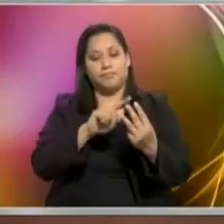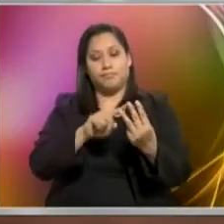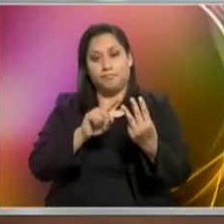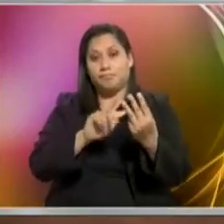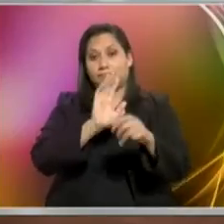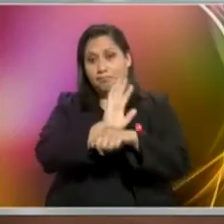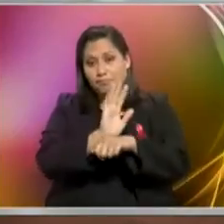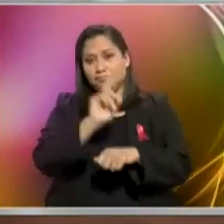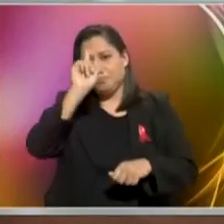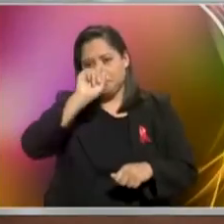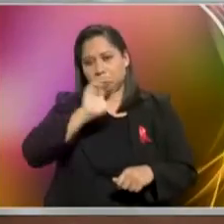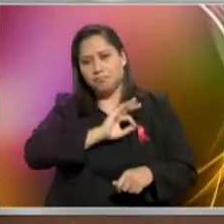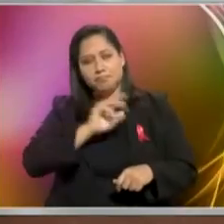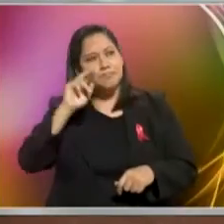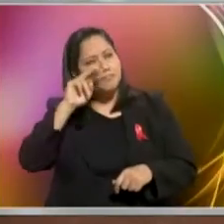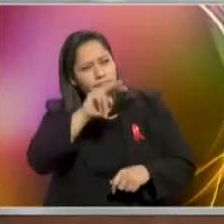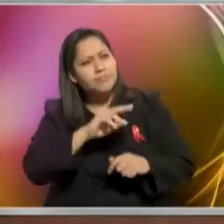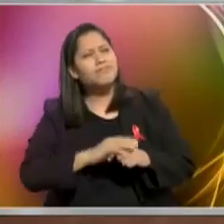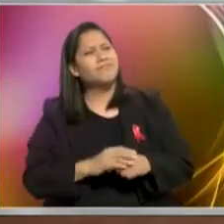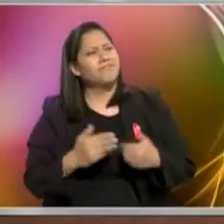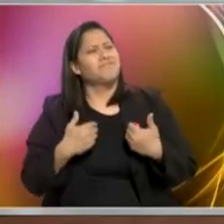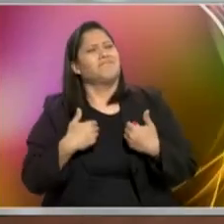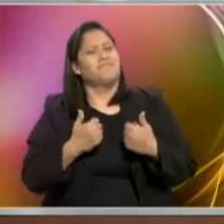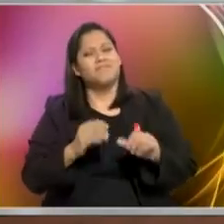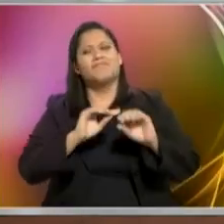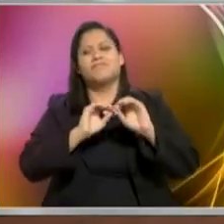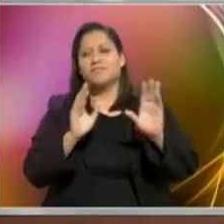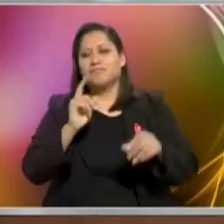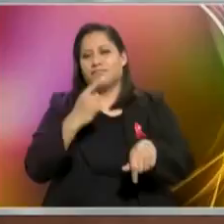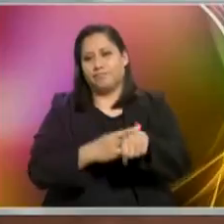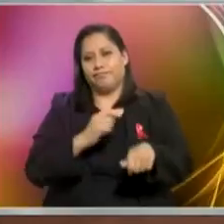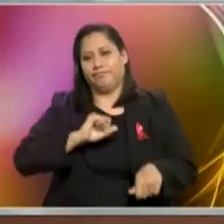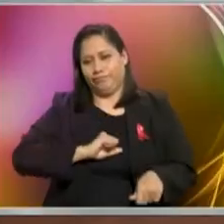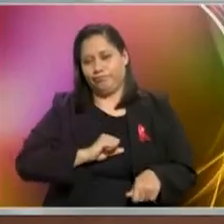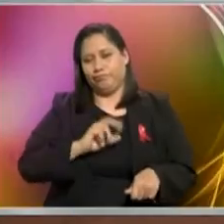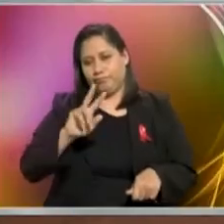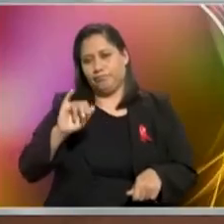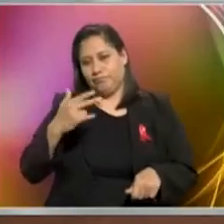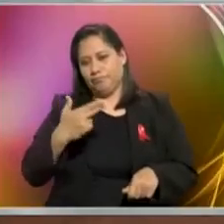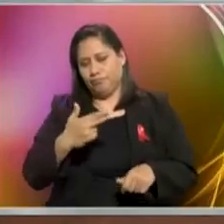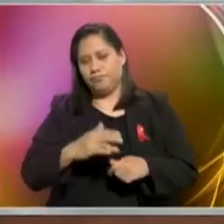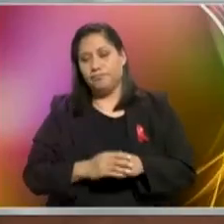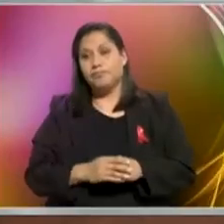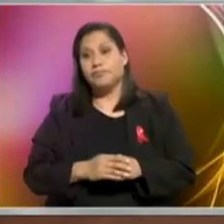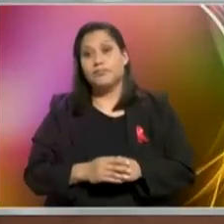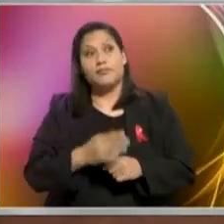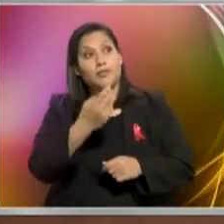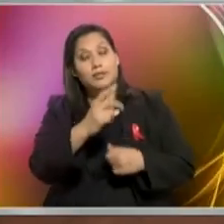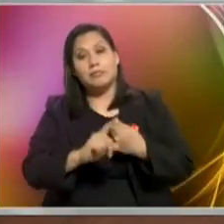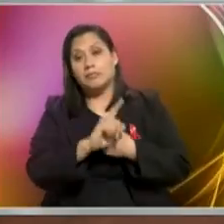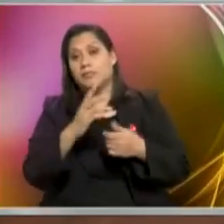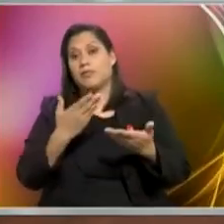películas, 3 recomendaciones para poder entender mucho más al VIH, al SIDA, este fenómeno que ha